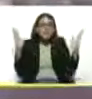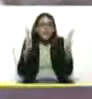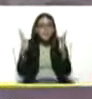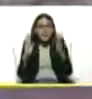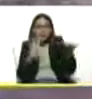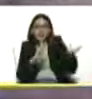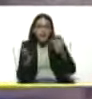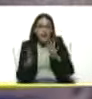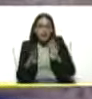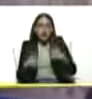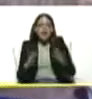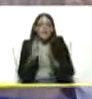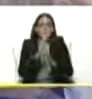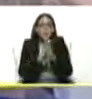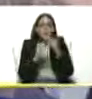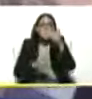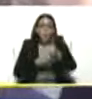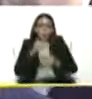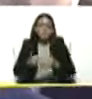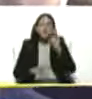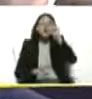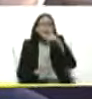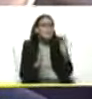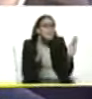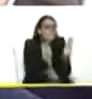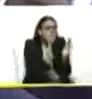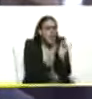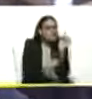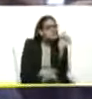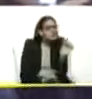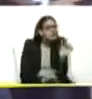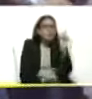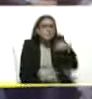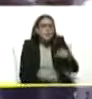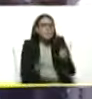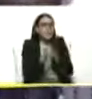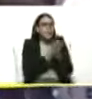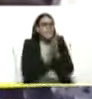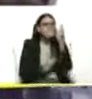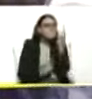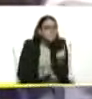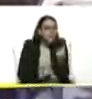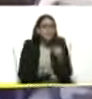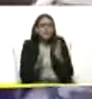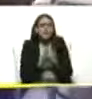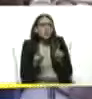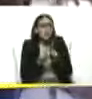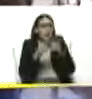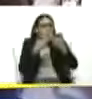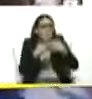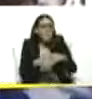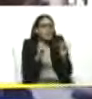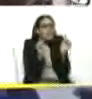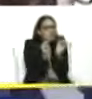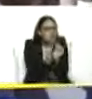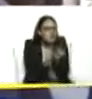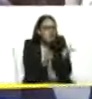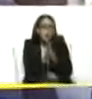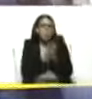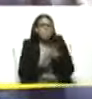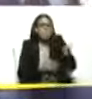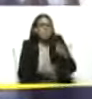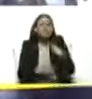creciendo, a los pequeños, a los pequeñitos, a los emprendedores, a las emprendedoras. Les tengo